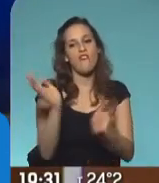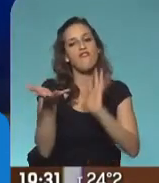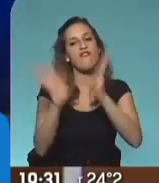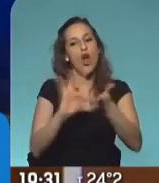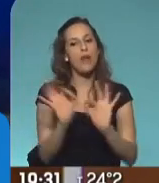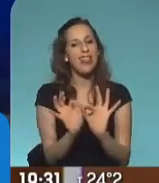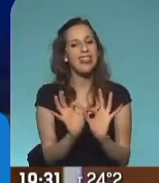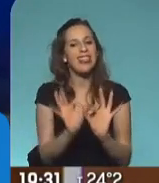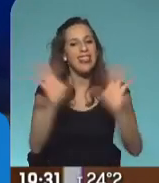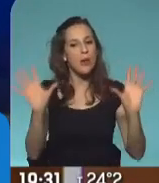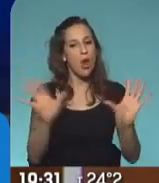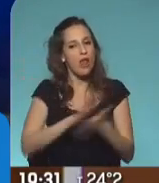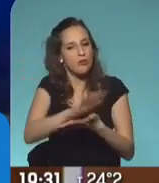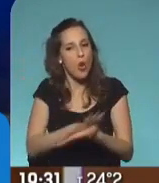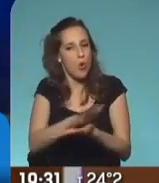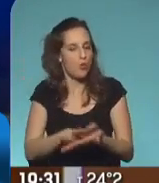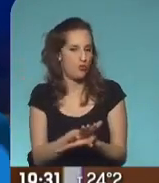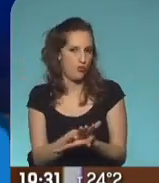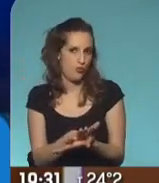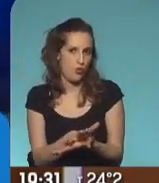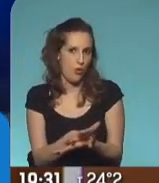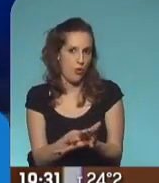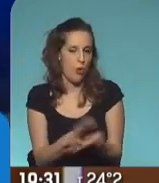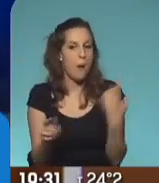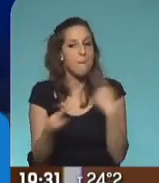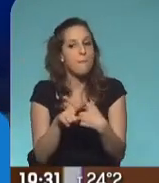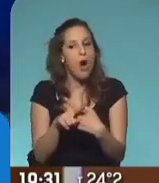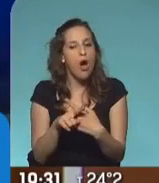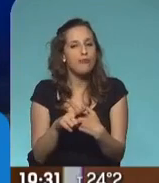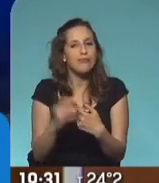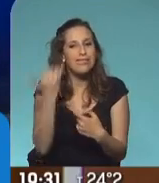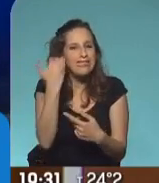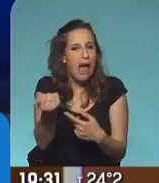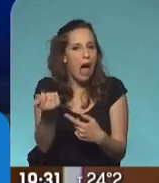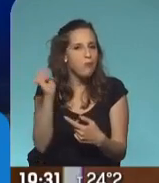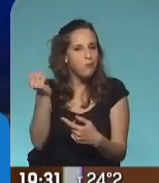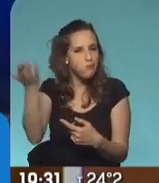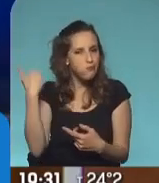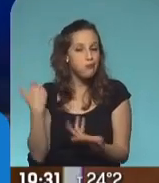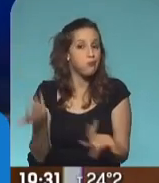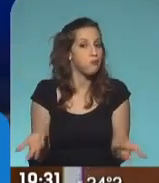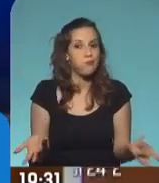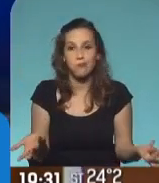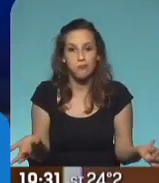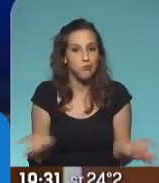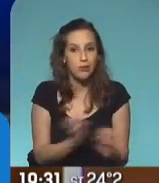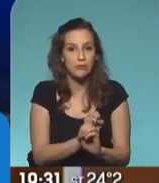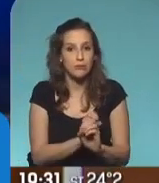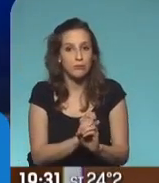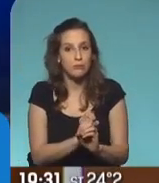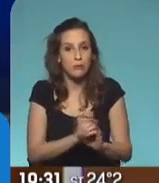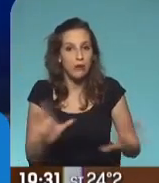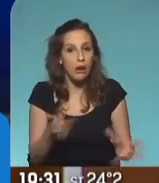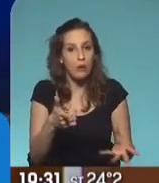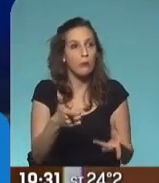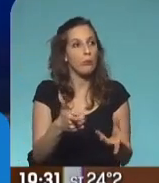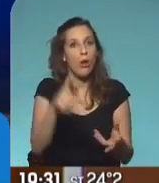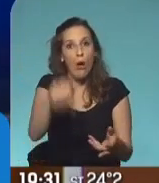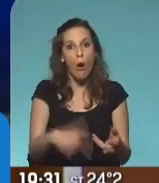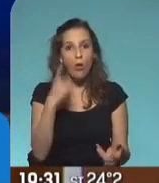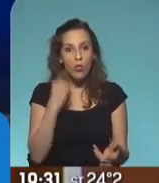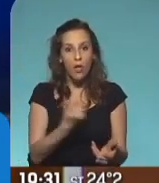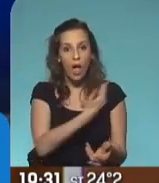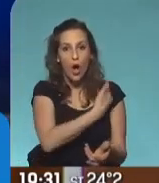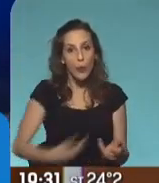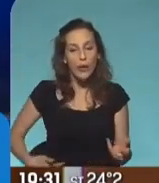a lo que serán estos años de experiencia trágica de un gobierno que no solo es profundamente incompetente para resolver el bienestar de la